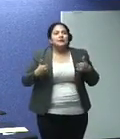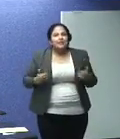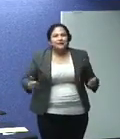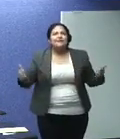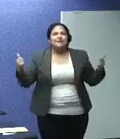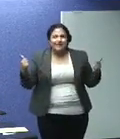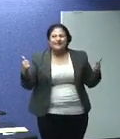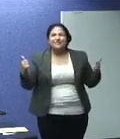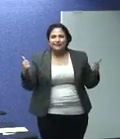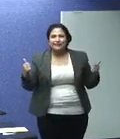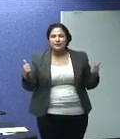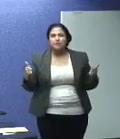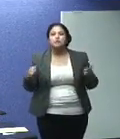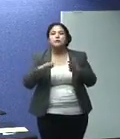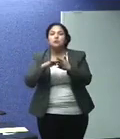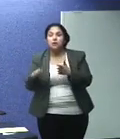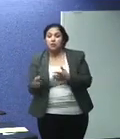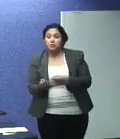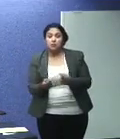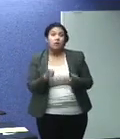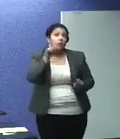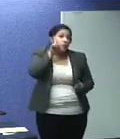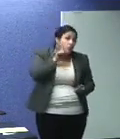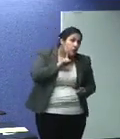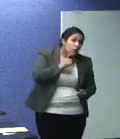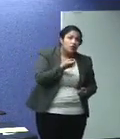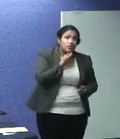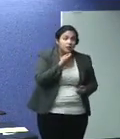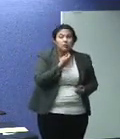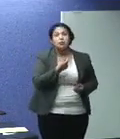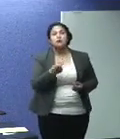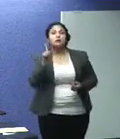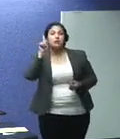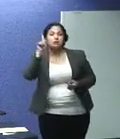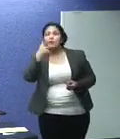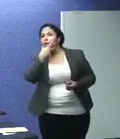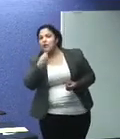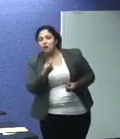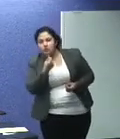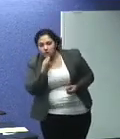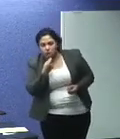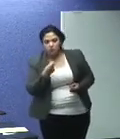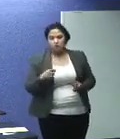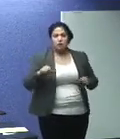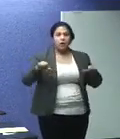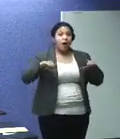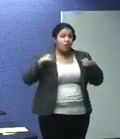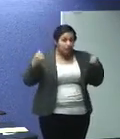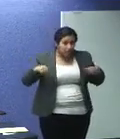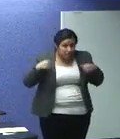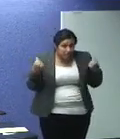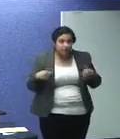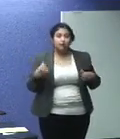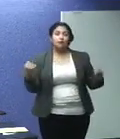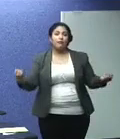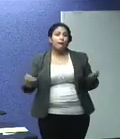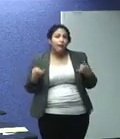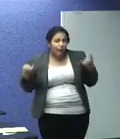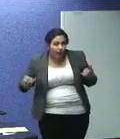etaria, presencia de niñas, niños, adolescentes, jóvenes, personas